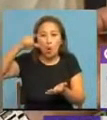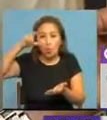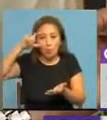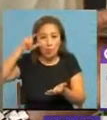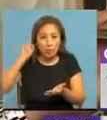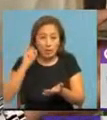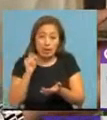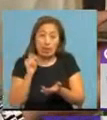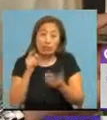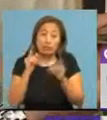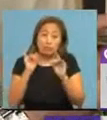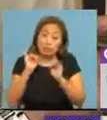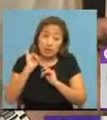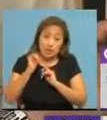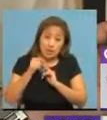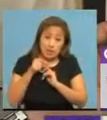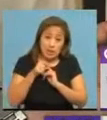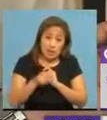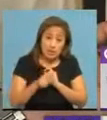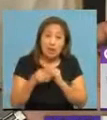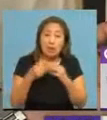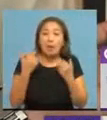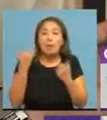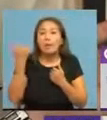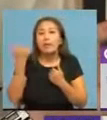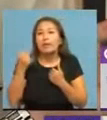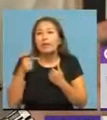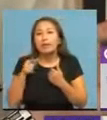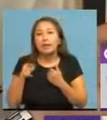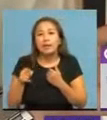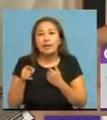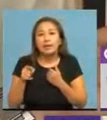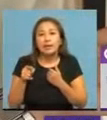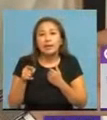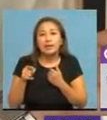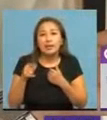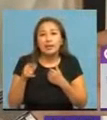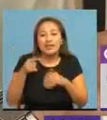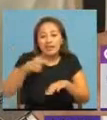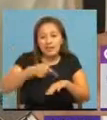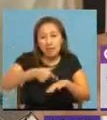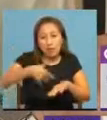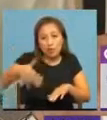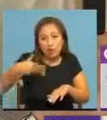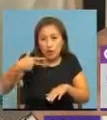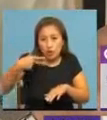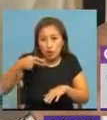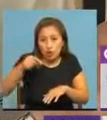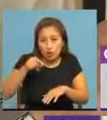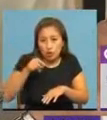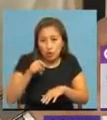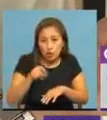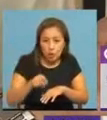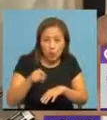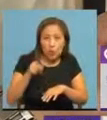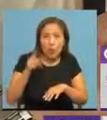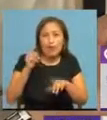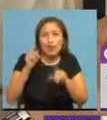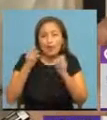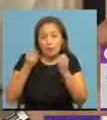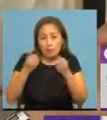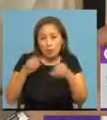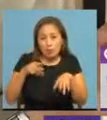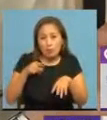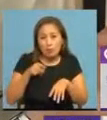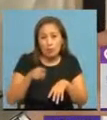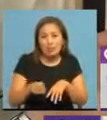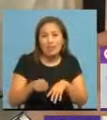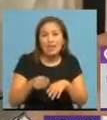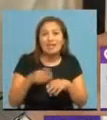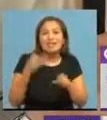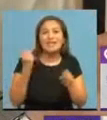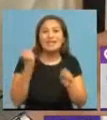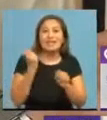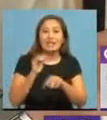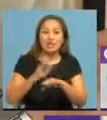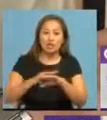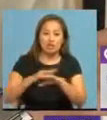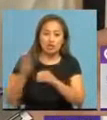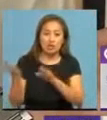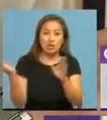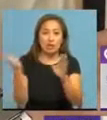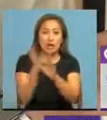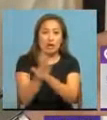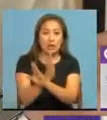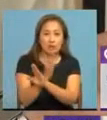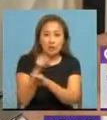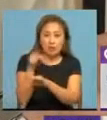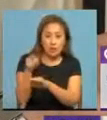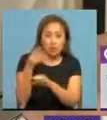supuesto, para que no tenga ningún tipo de demora en el momento en el que tenga que hacerse cargo. Así